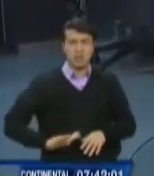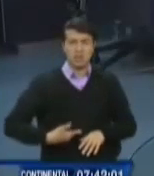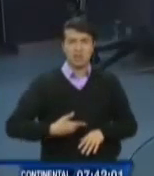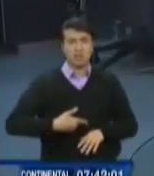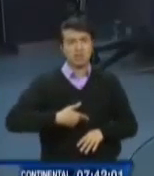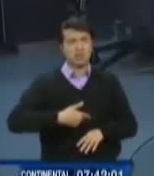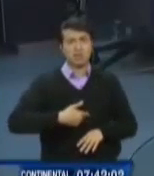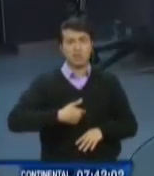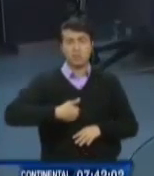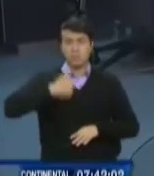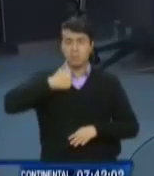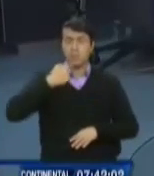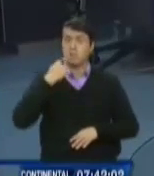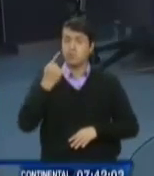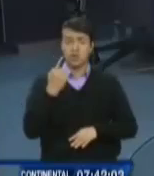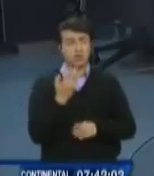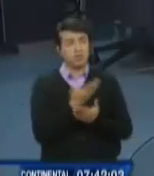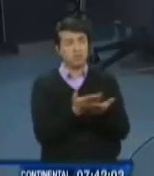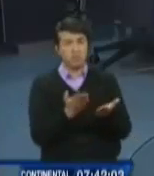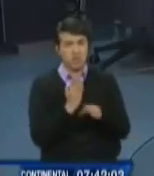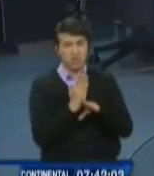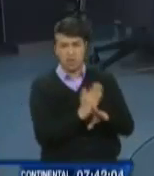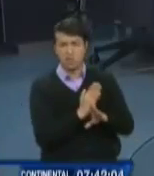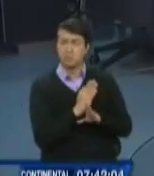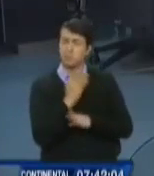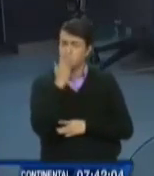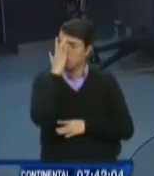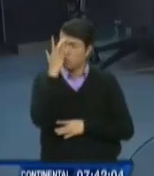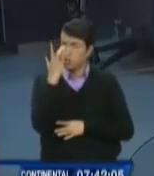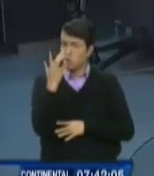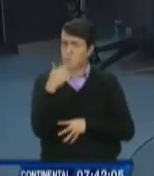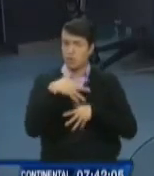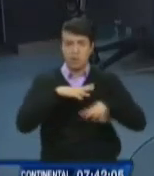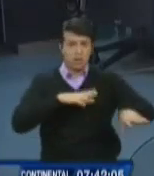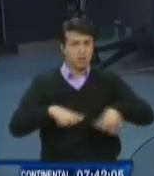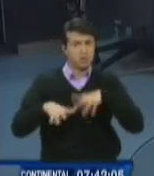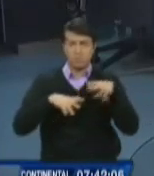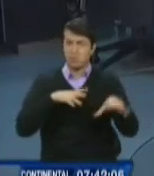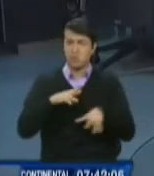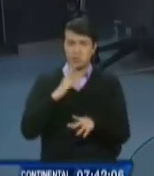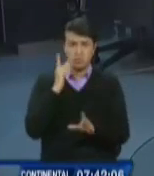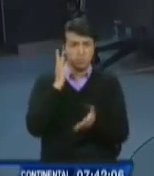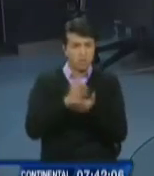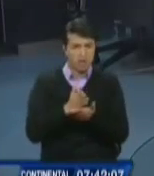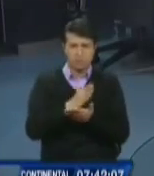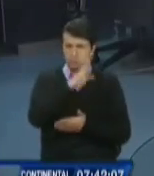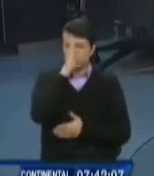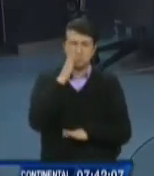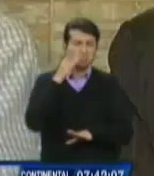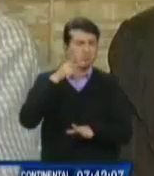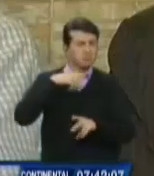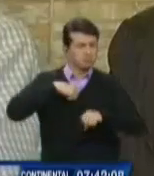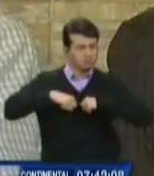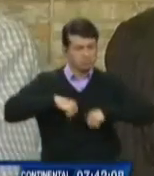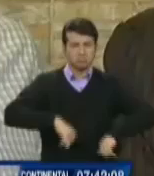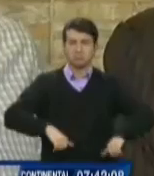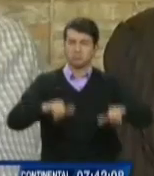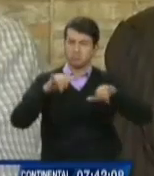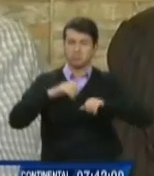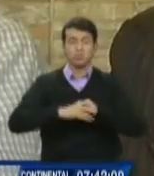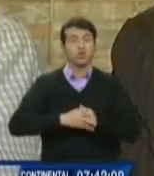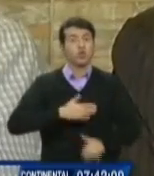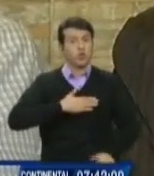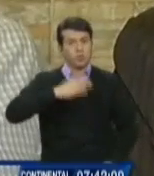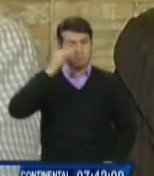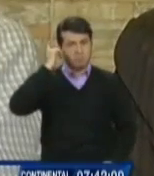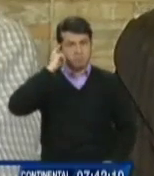Bolívar Calle Aragundi, expuso las razones por las que las actividades de este día no se suspenderán. Yo considero